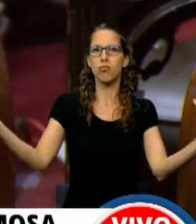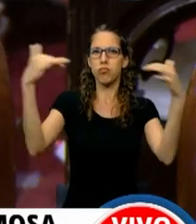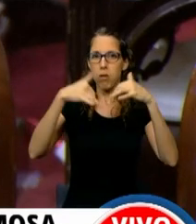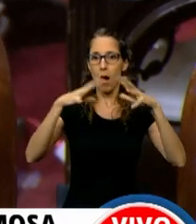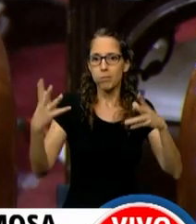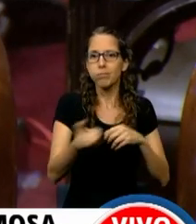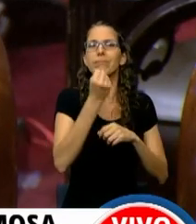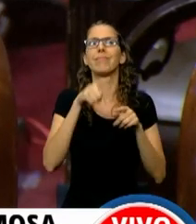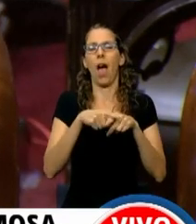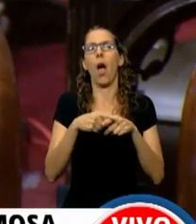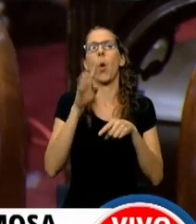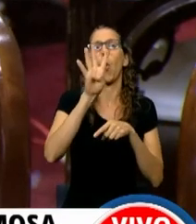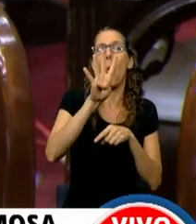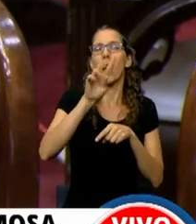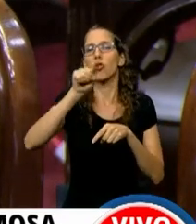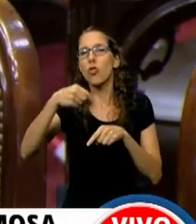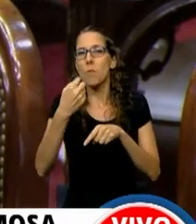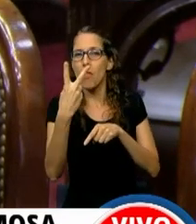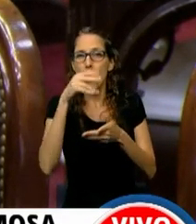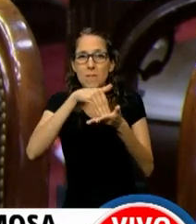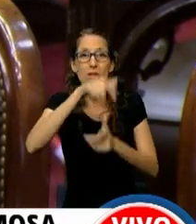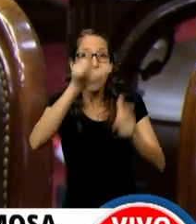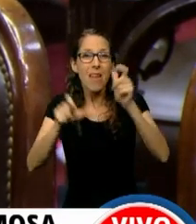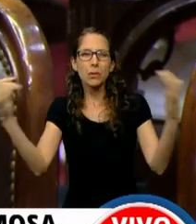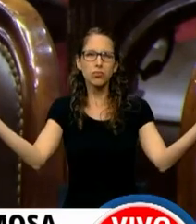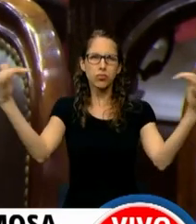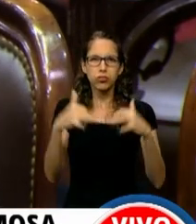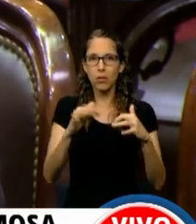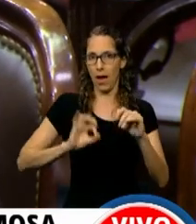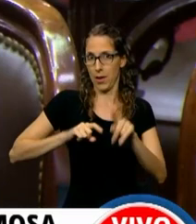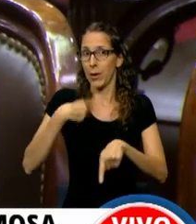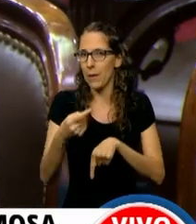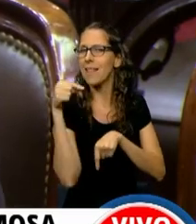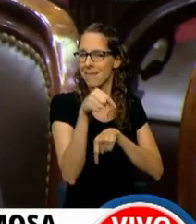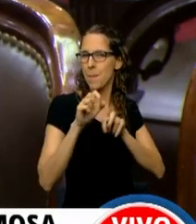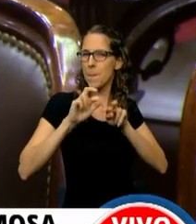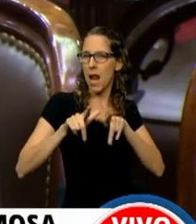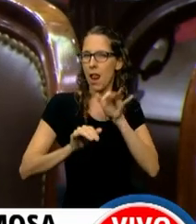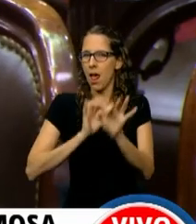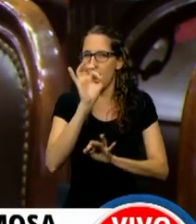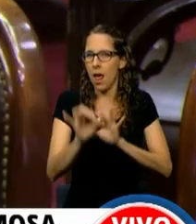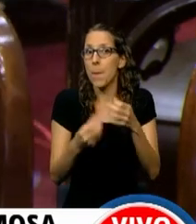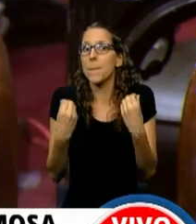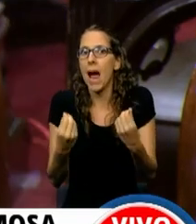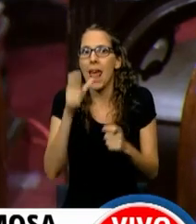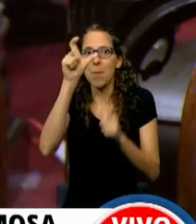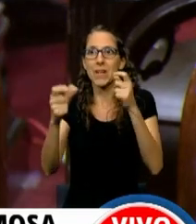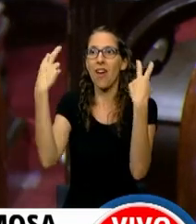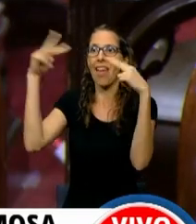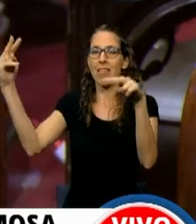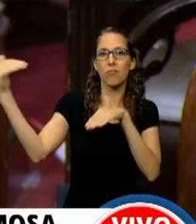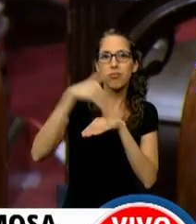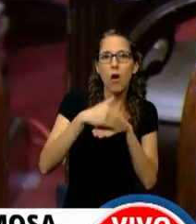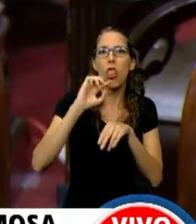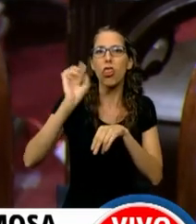4,2 millones de visitantes a nuestro país. Es parte de la estrategia de ir generando esos dólares que necesita